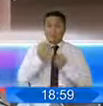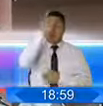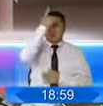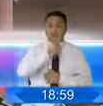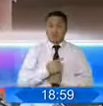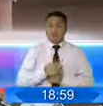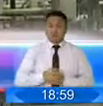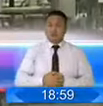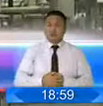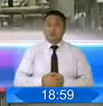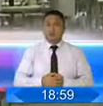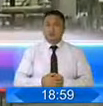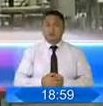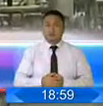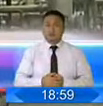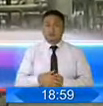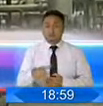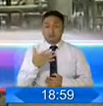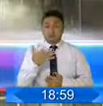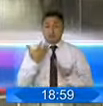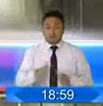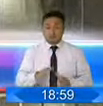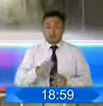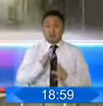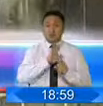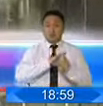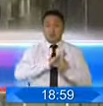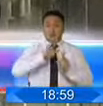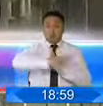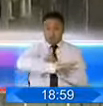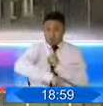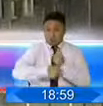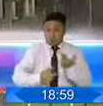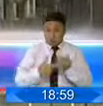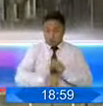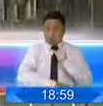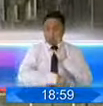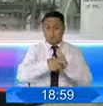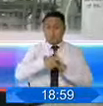dictamen final. Si se cometió o no cohecho en la rehabilitación y